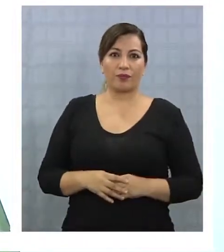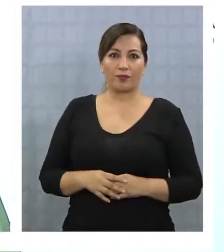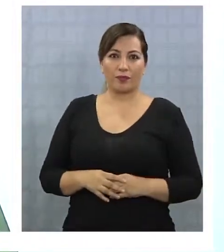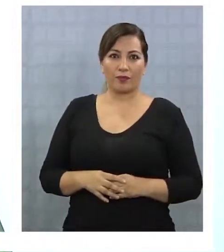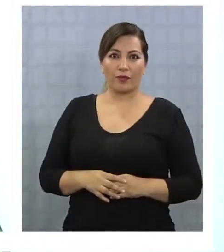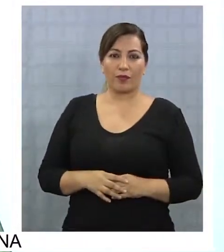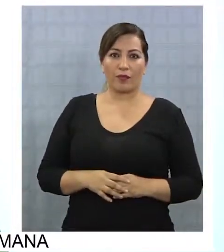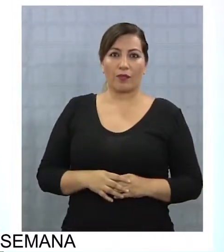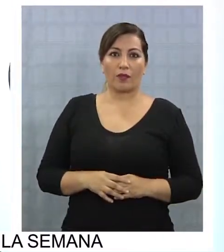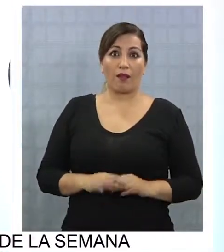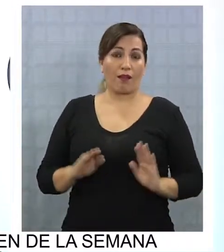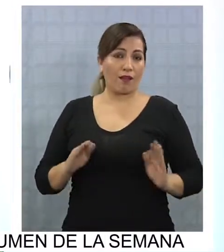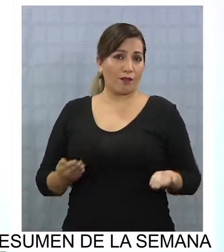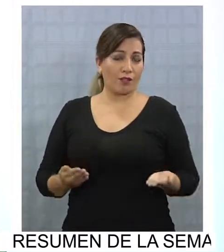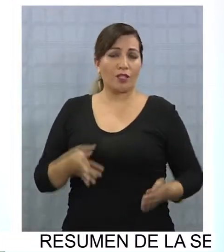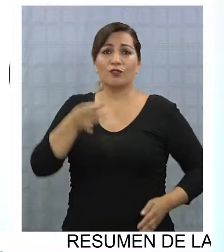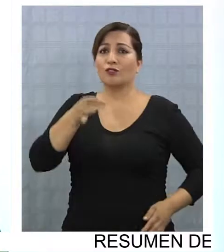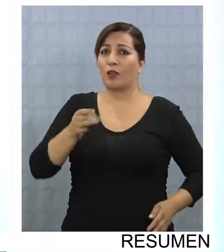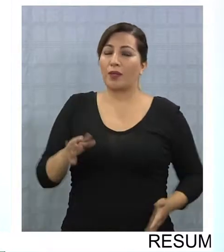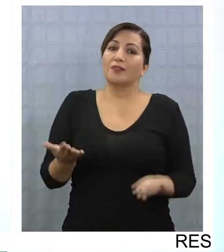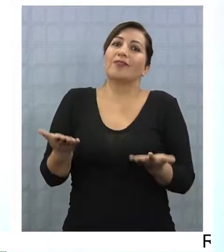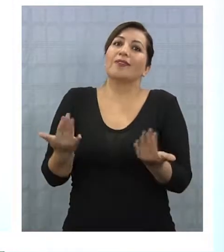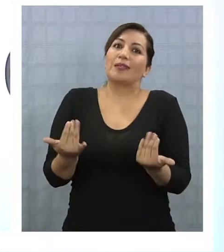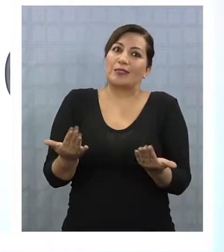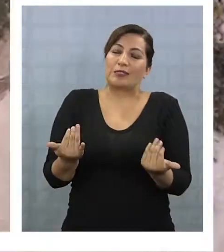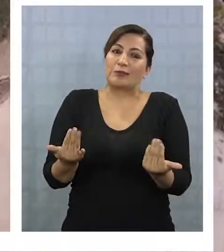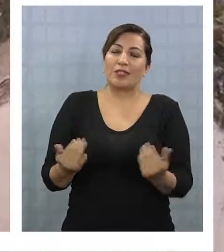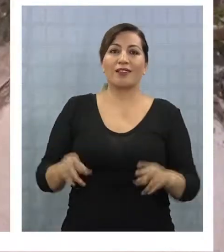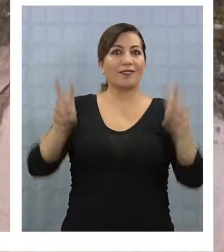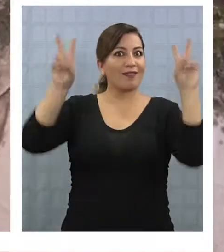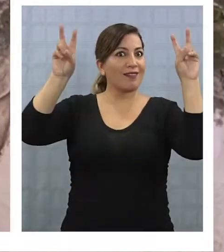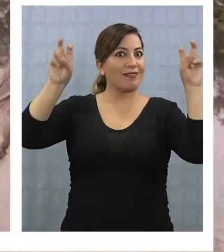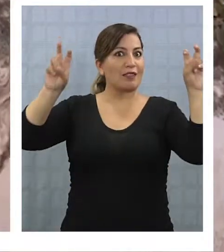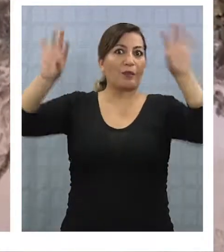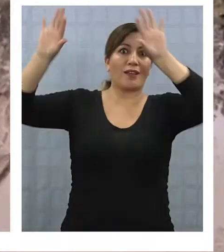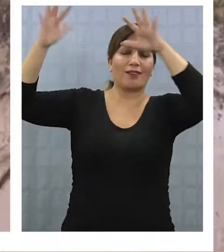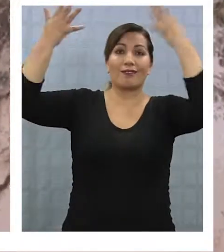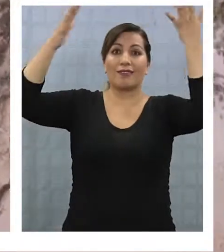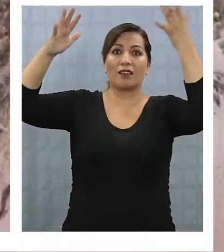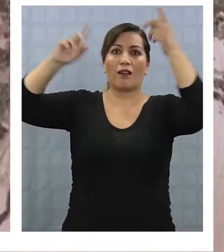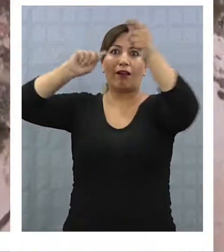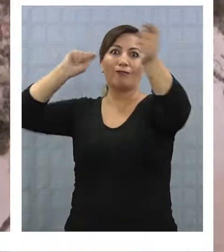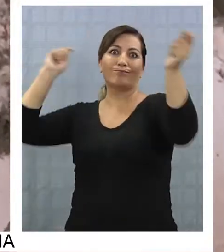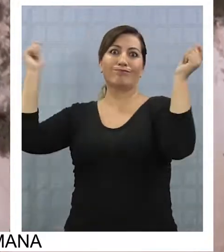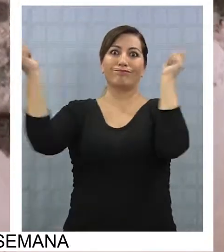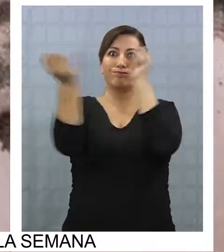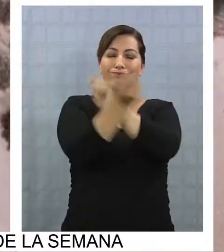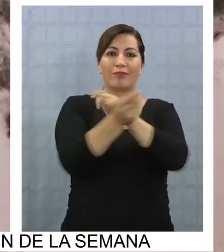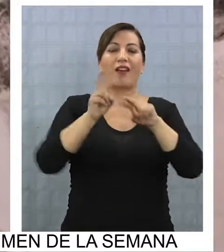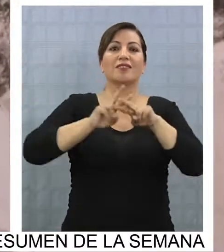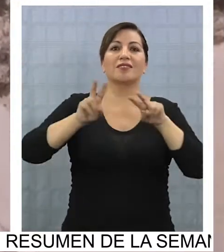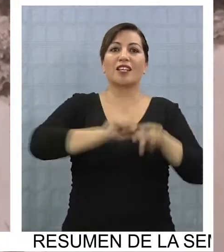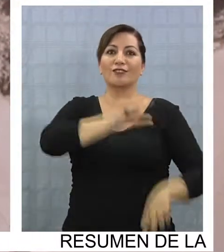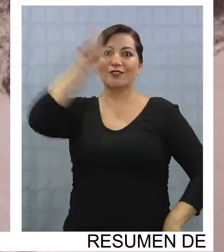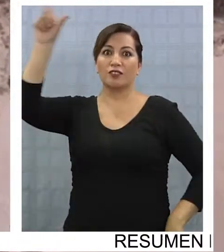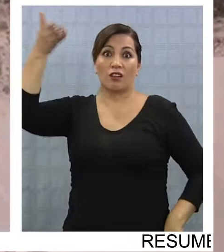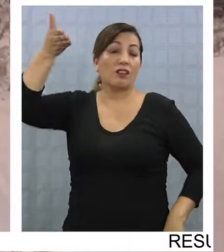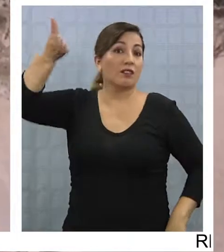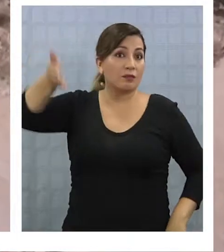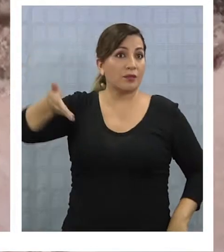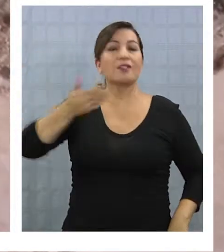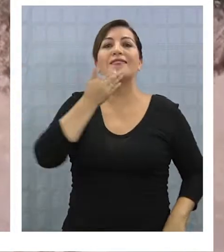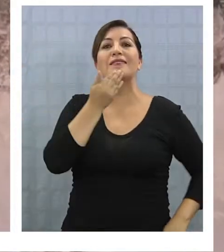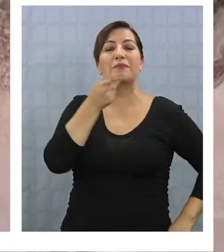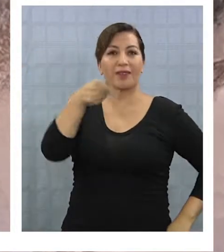normales. Por el momento solo queda esperar que las condiciones meteorológicas mejoren. Sin embargo,